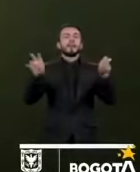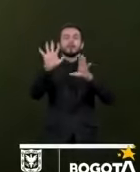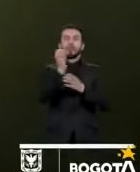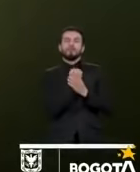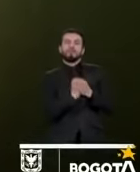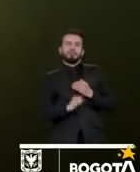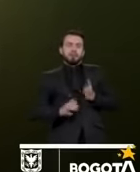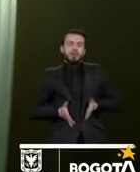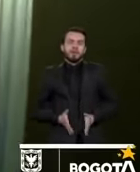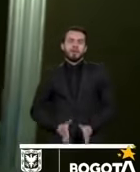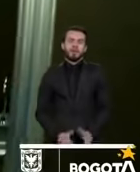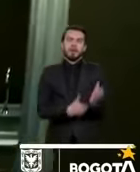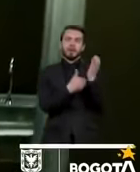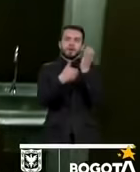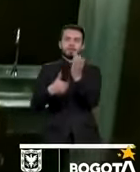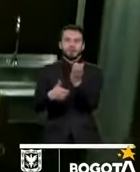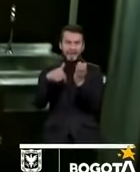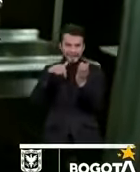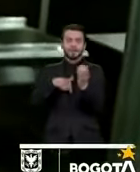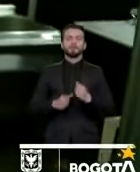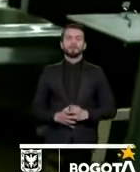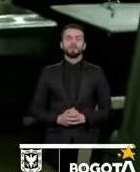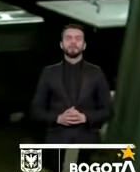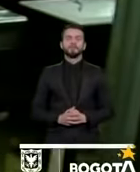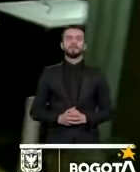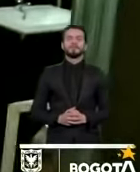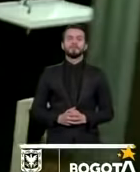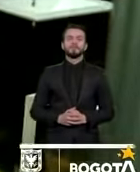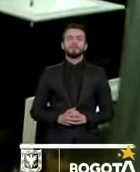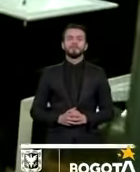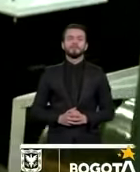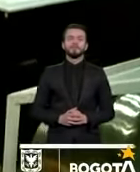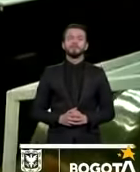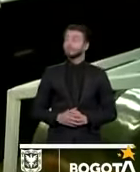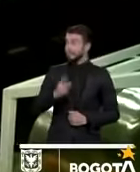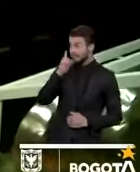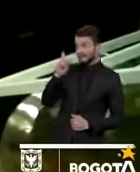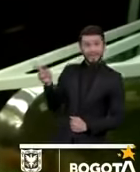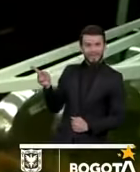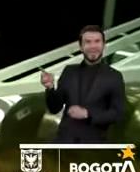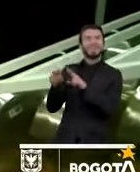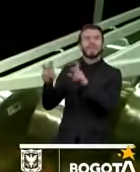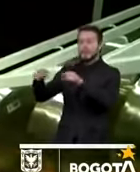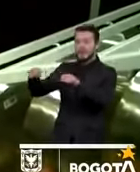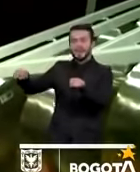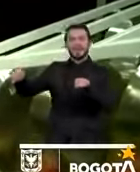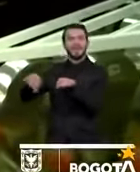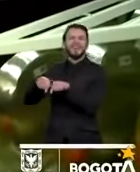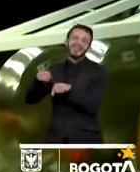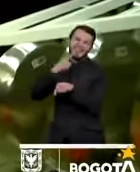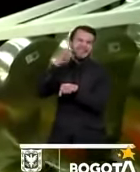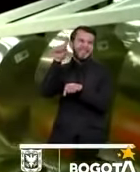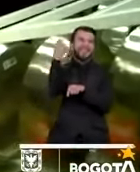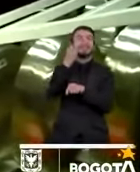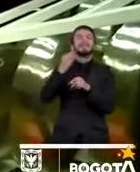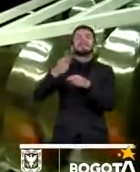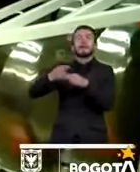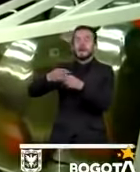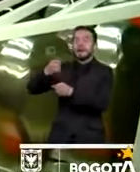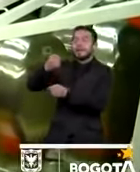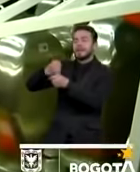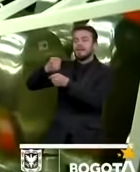este pues es un sitio de trabajo sucio. Ok, está. Este que se llama trabajo sucio, así es como se denomina. Así se llaman técnicamente en los